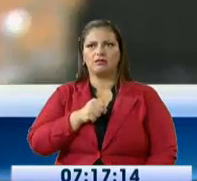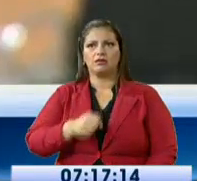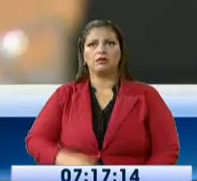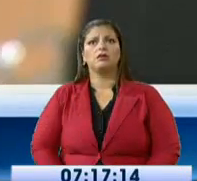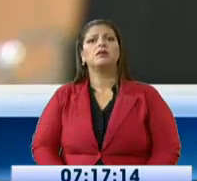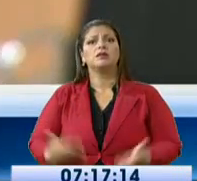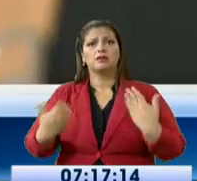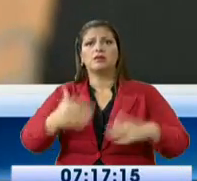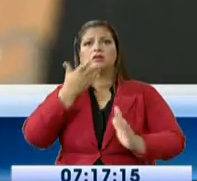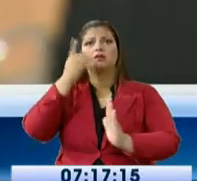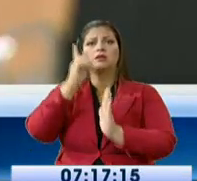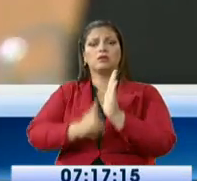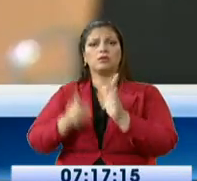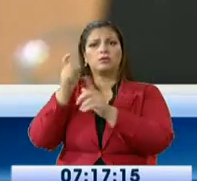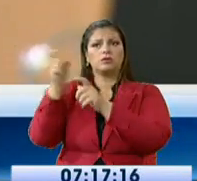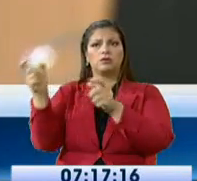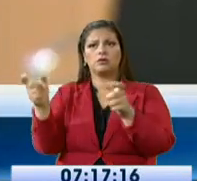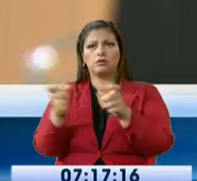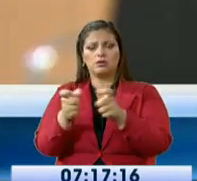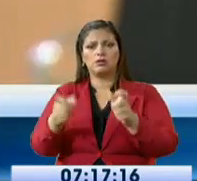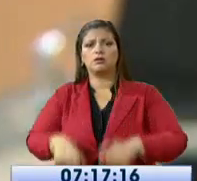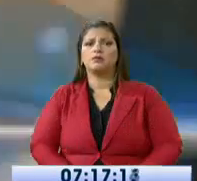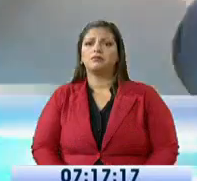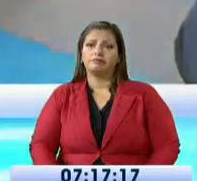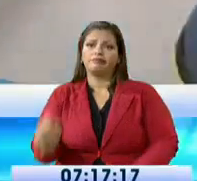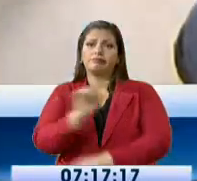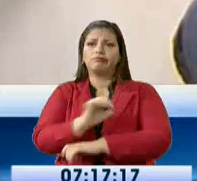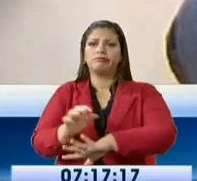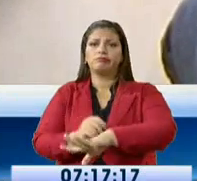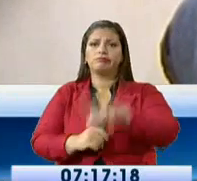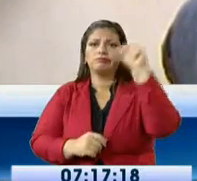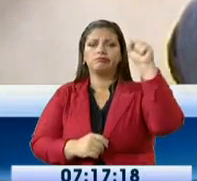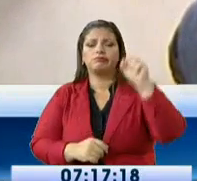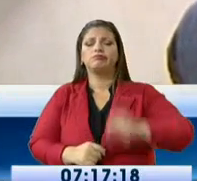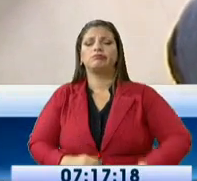para el cometimiento de otros delitos. Dijeron que iban a ir